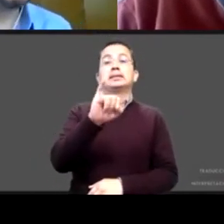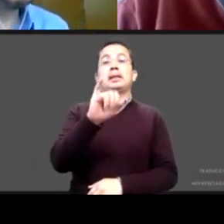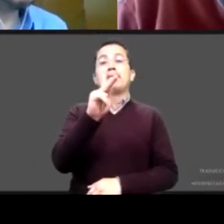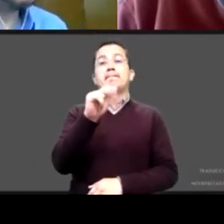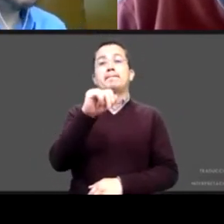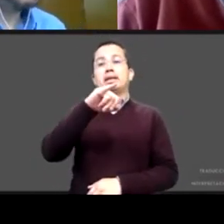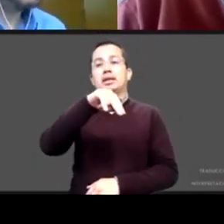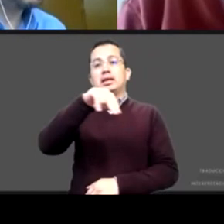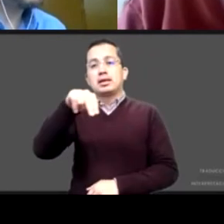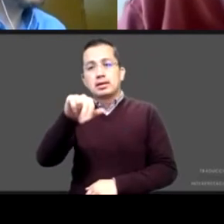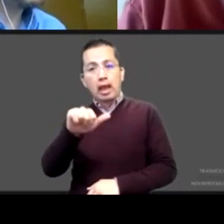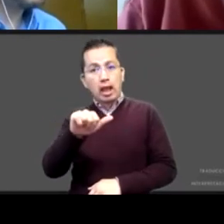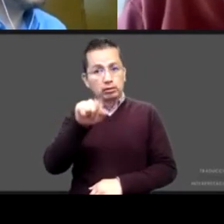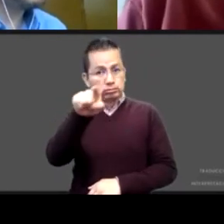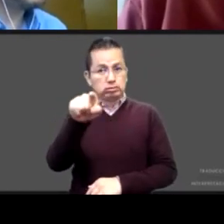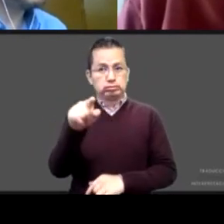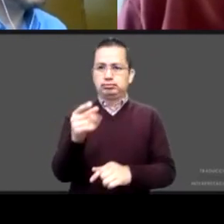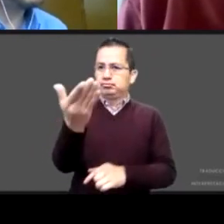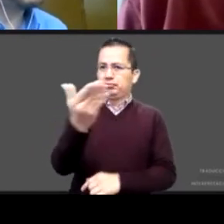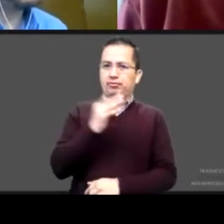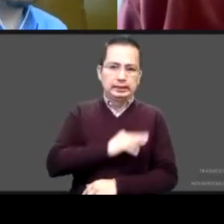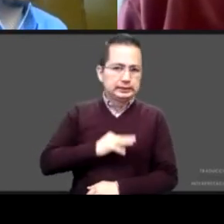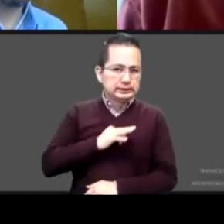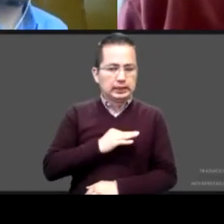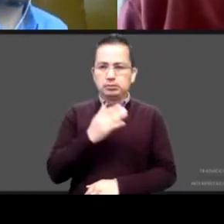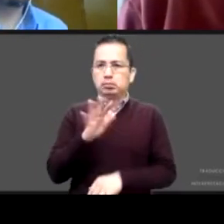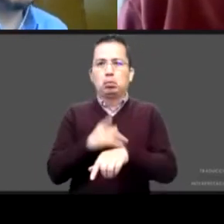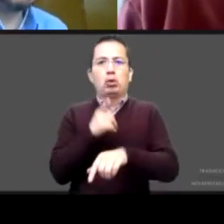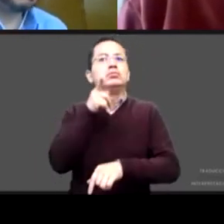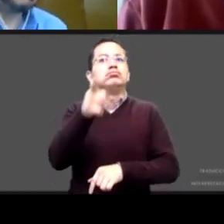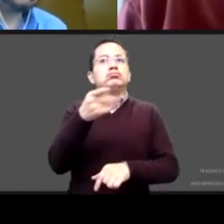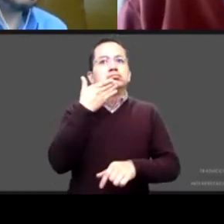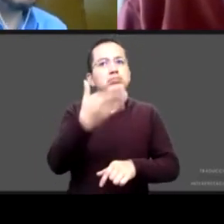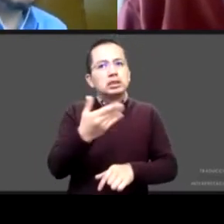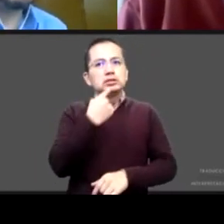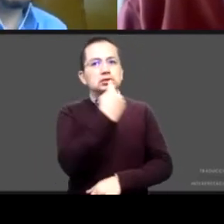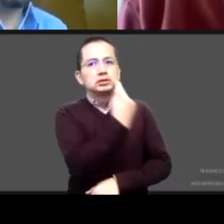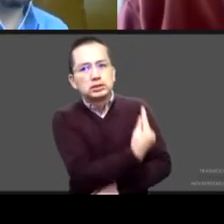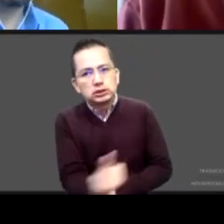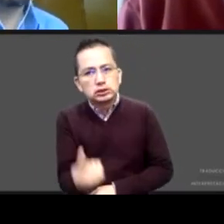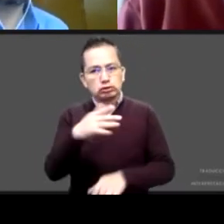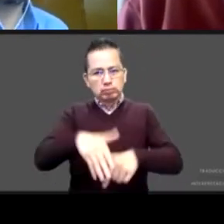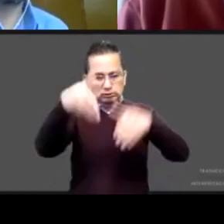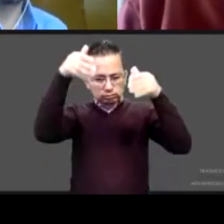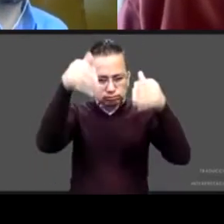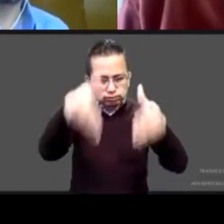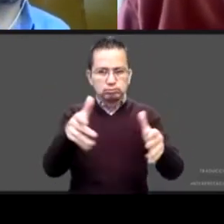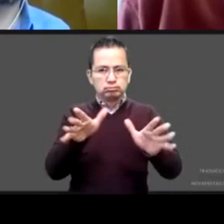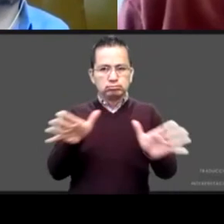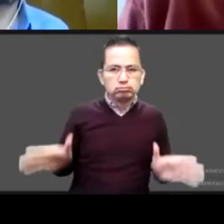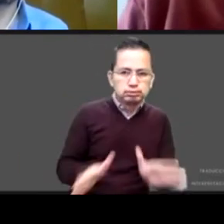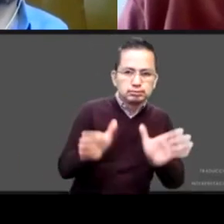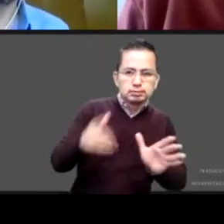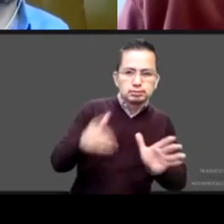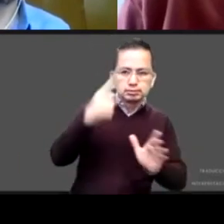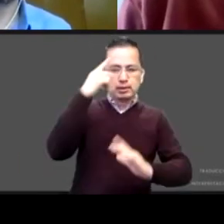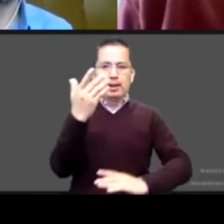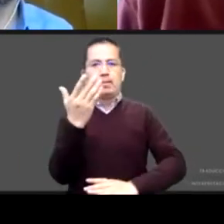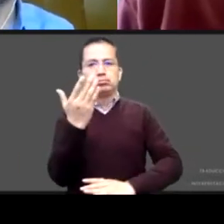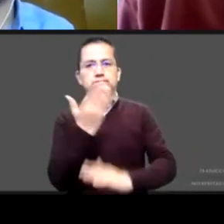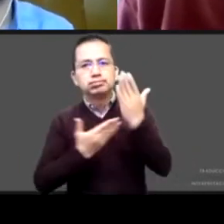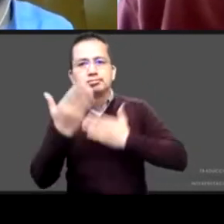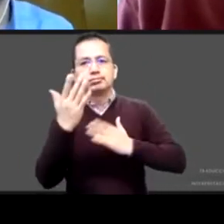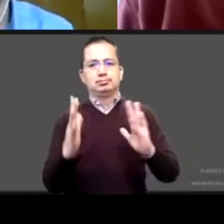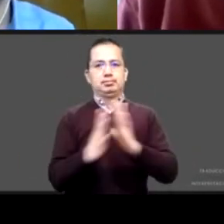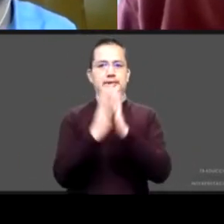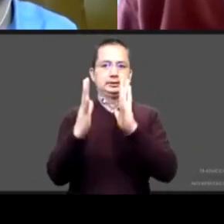tema de los derechos de niños y el ejercicio de la participación infantil y adolescente. Estábamos convocados